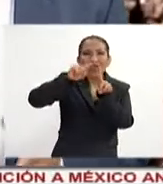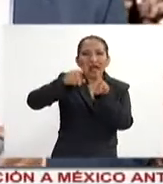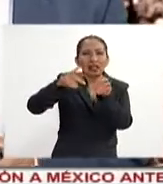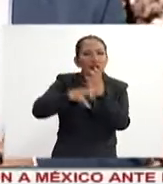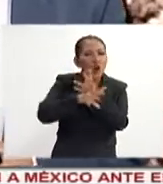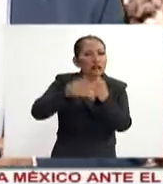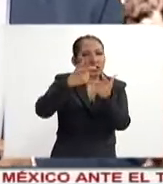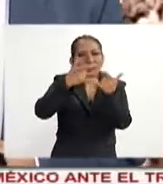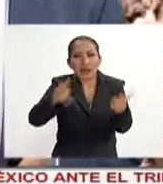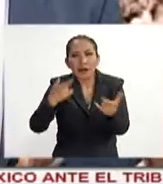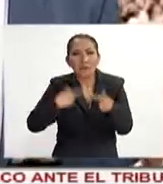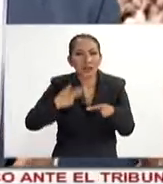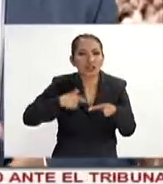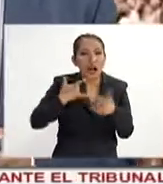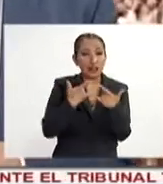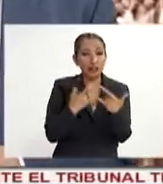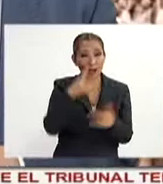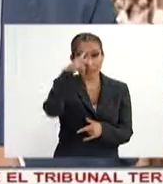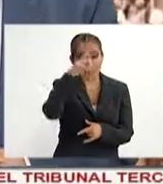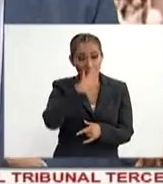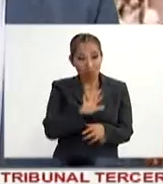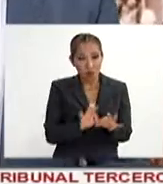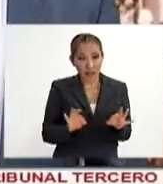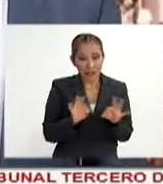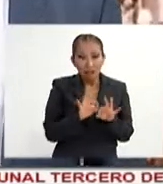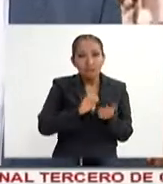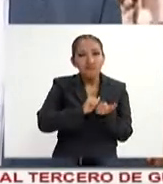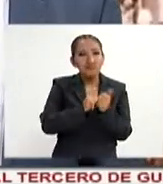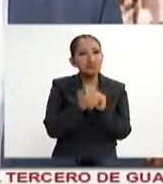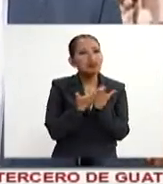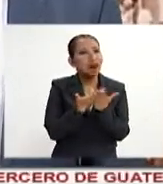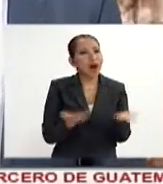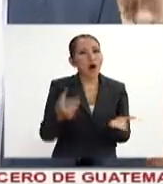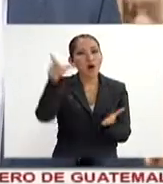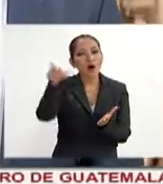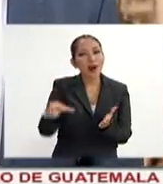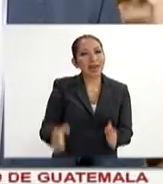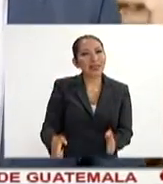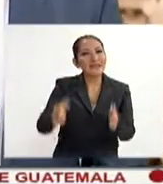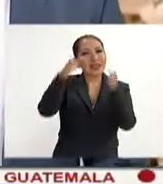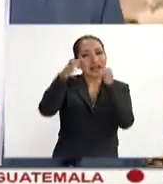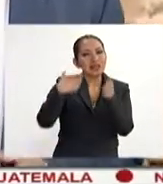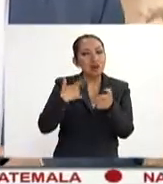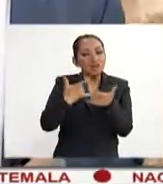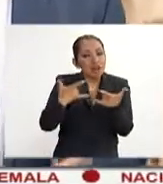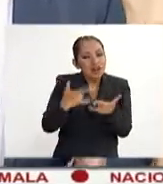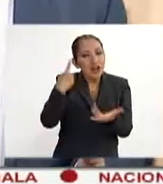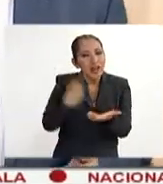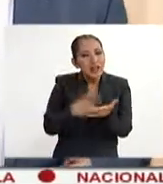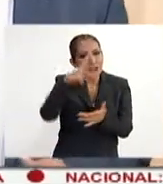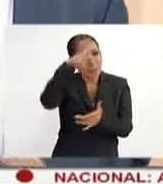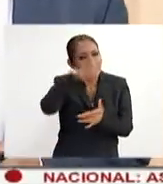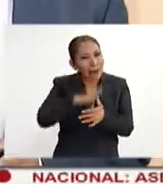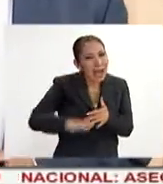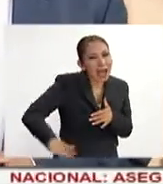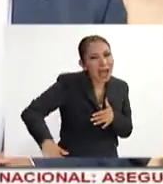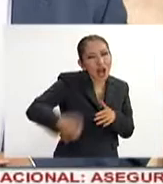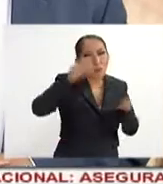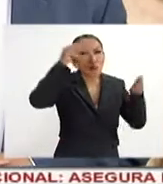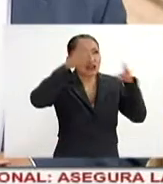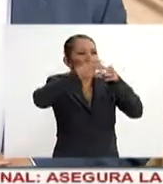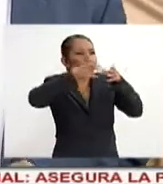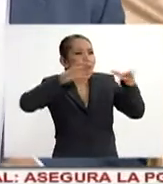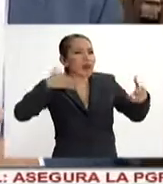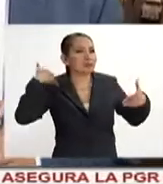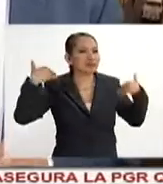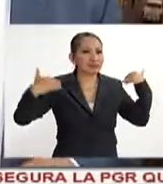eventos y personajes que marcaron la historia de México, convirtiéndose así en una pieza más del enorme acervo que hace de nuestro país un gran museo que